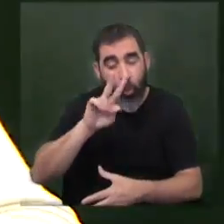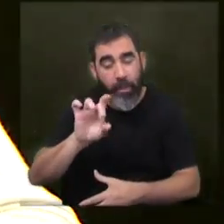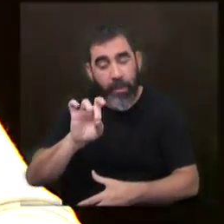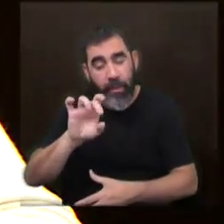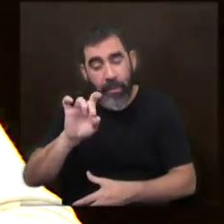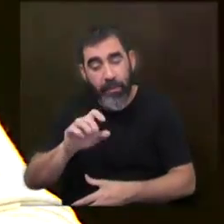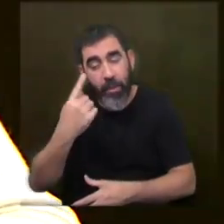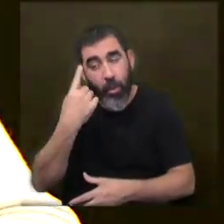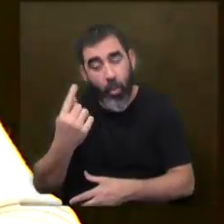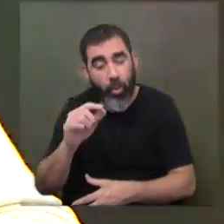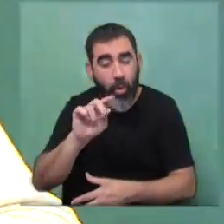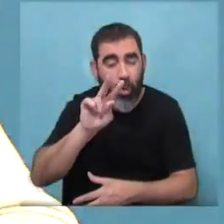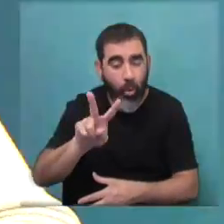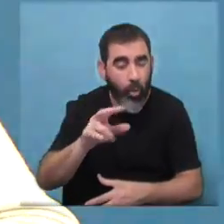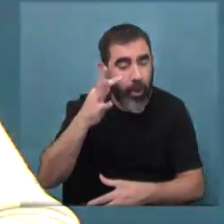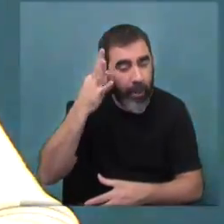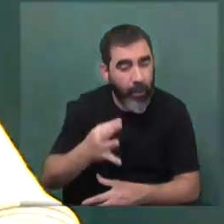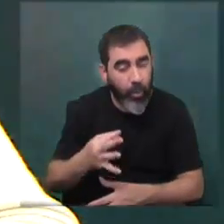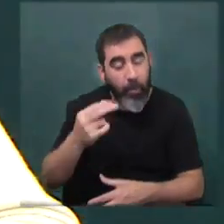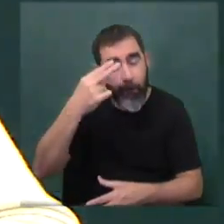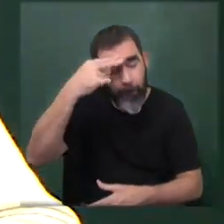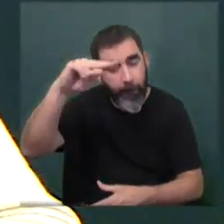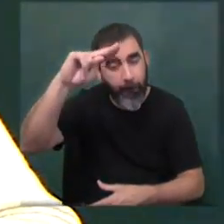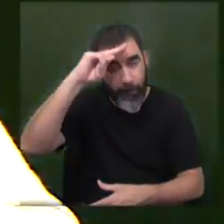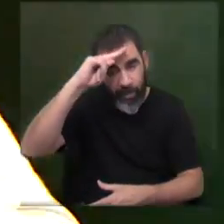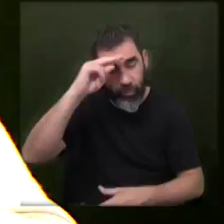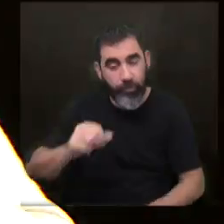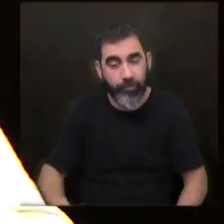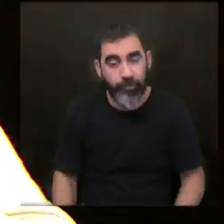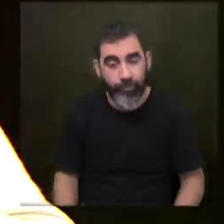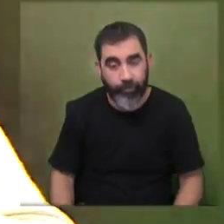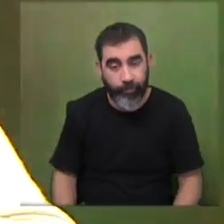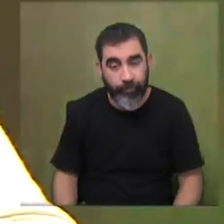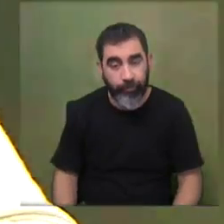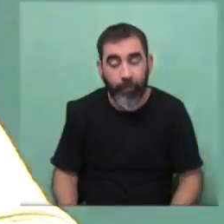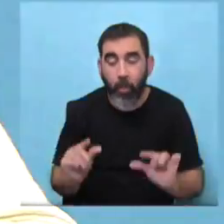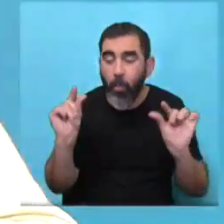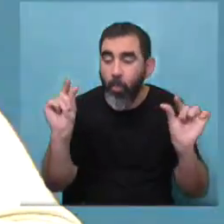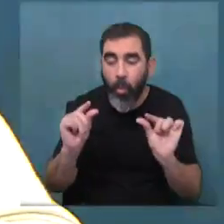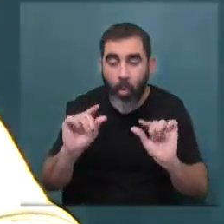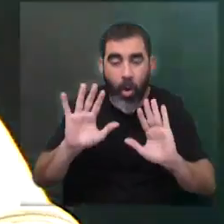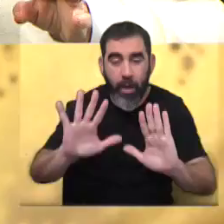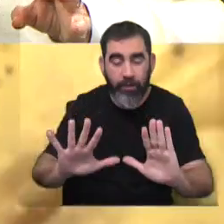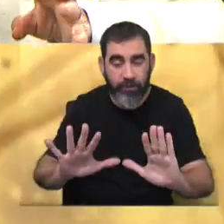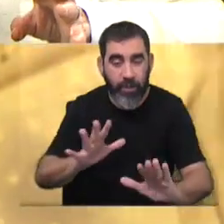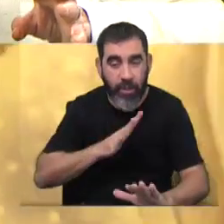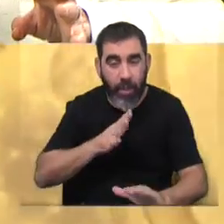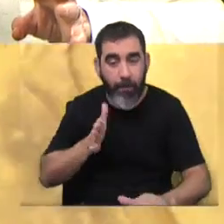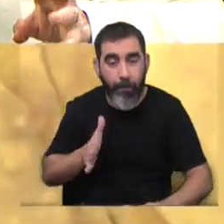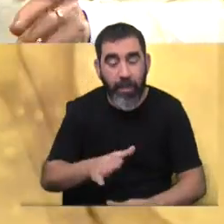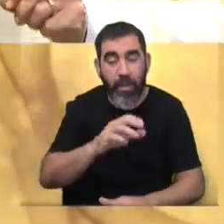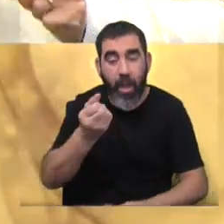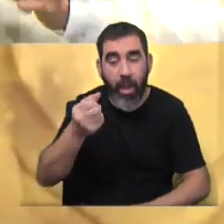apareció una especie en México. Así que esa es la estricta distribución que se conoce de los peces